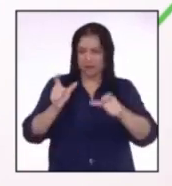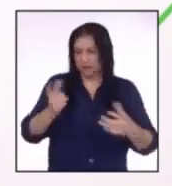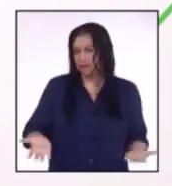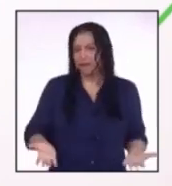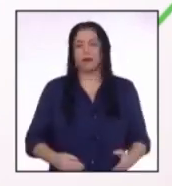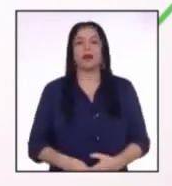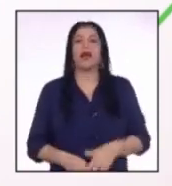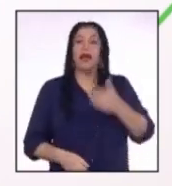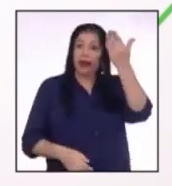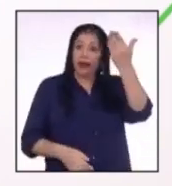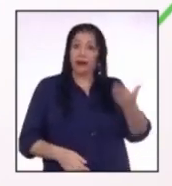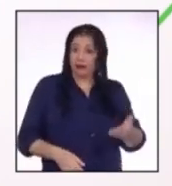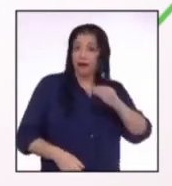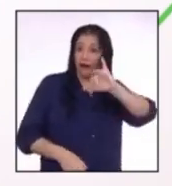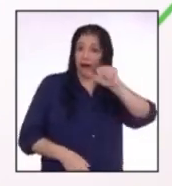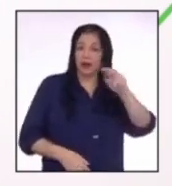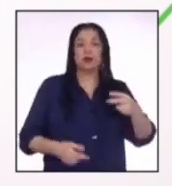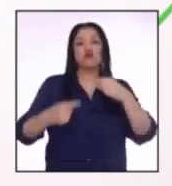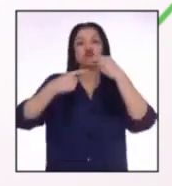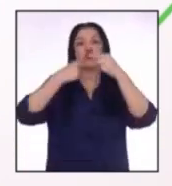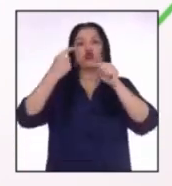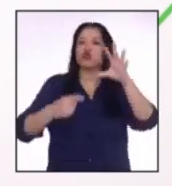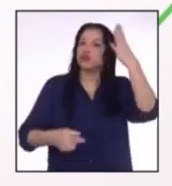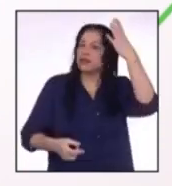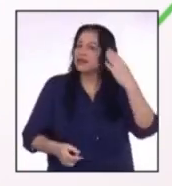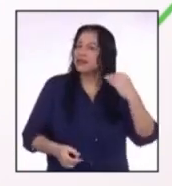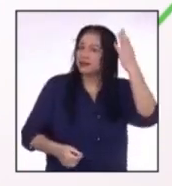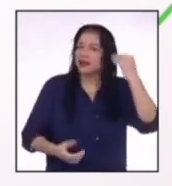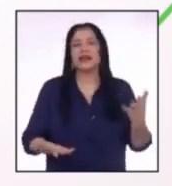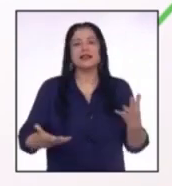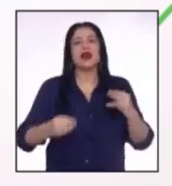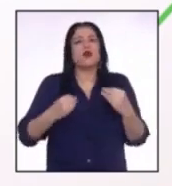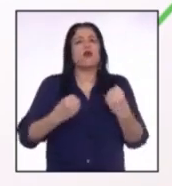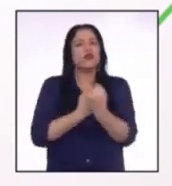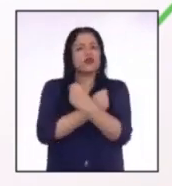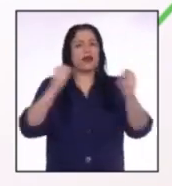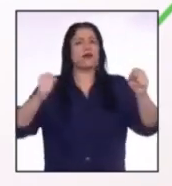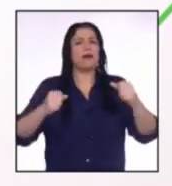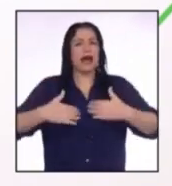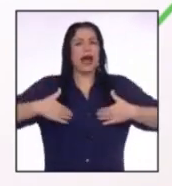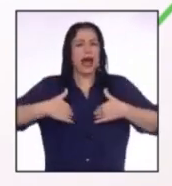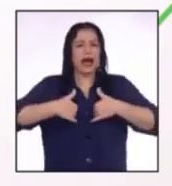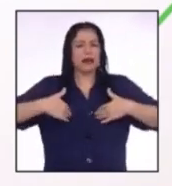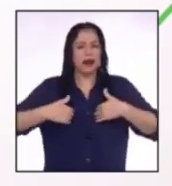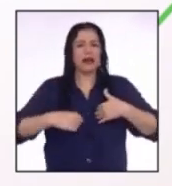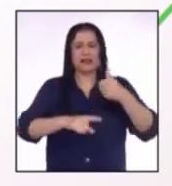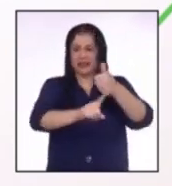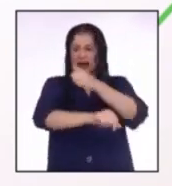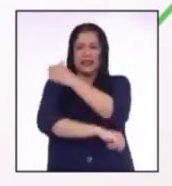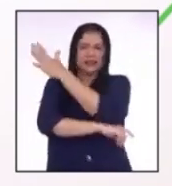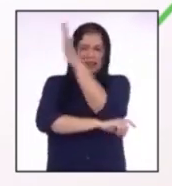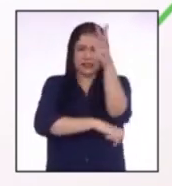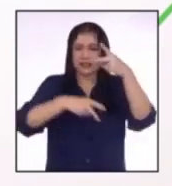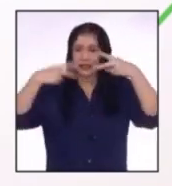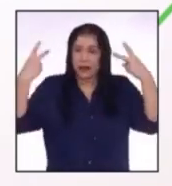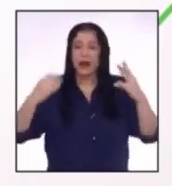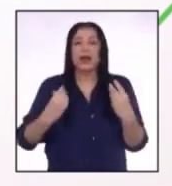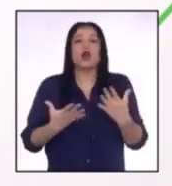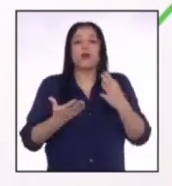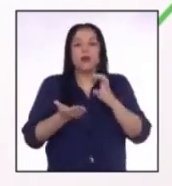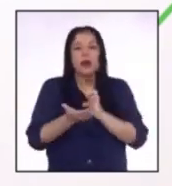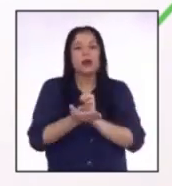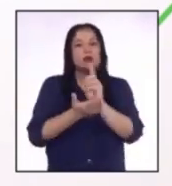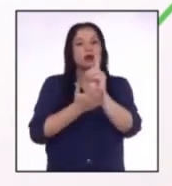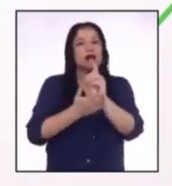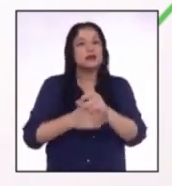javier nos contó acerca de sus experiencias salvando animales silvestres de la selva peruana y sobre cómo la educación